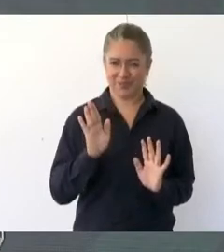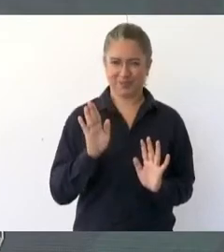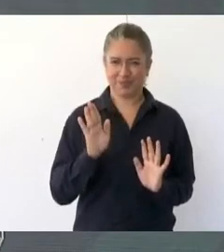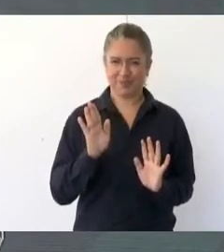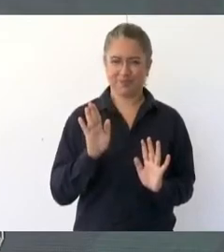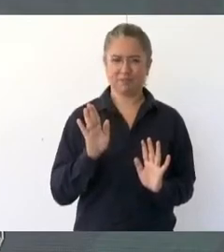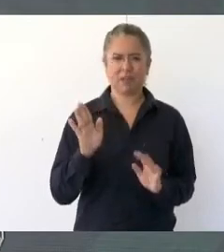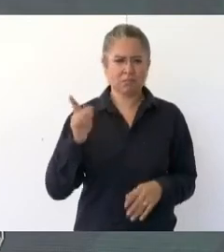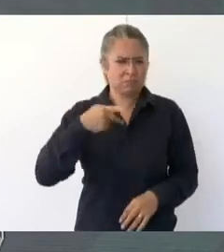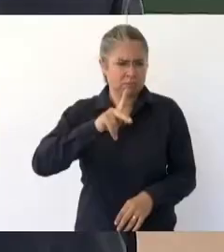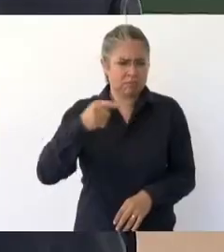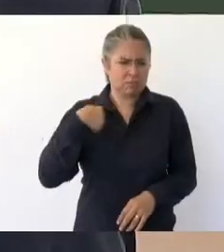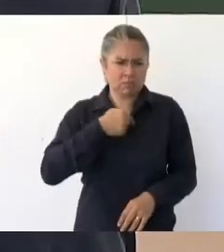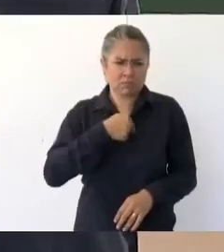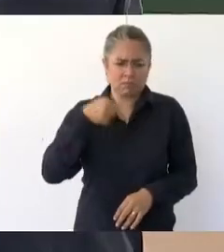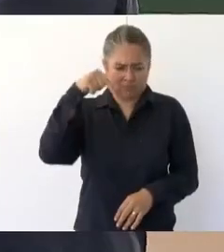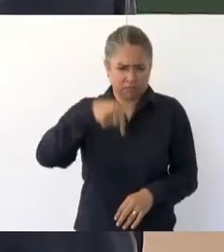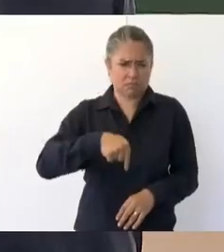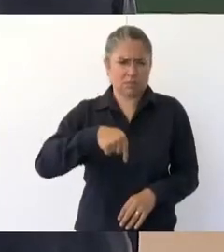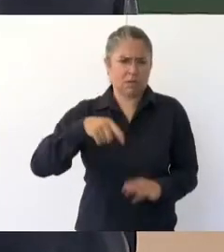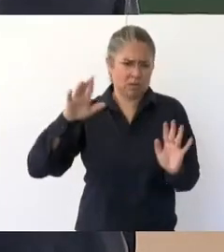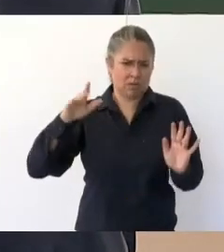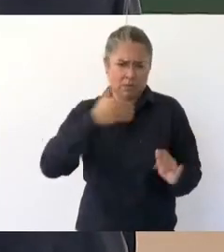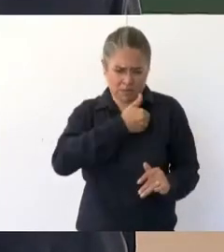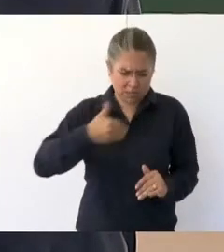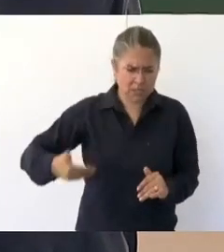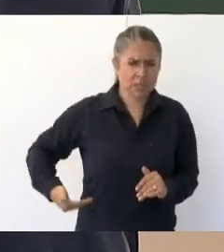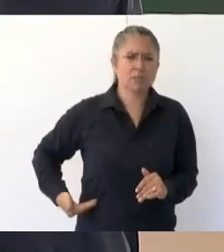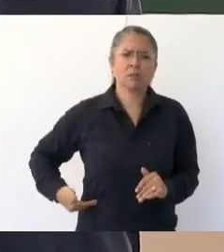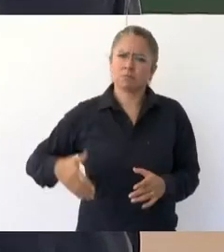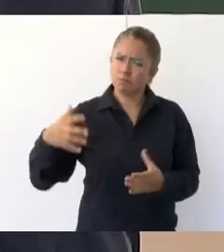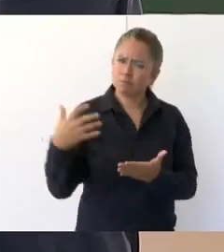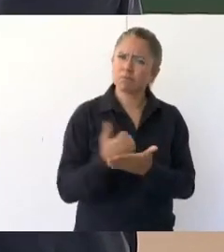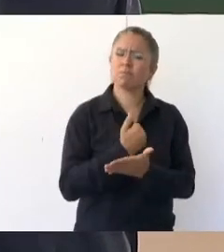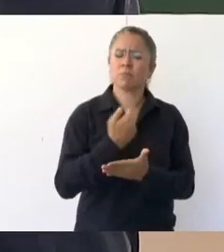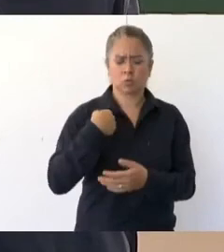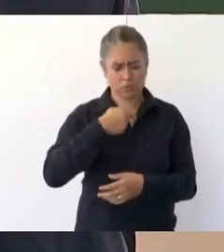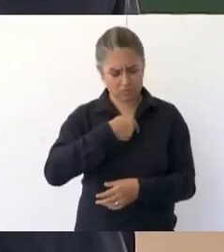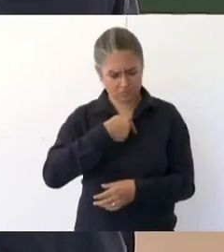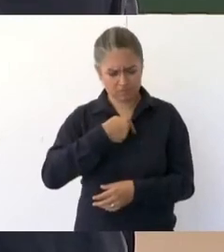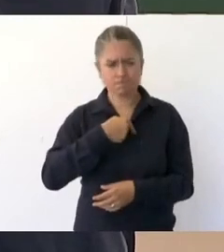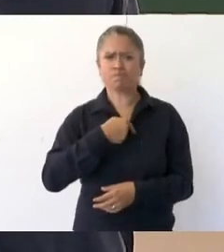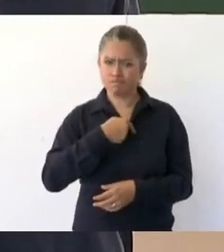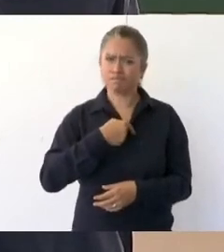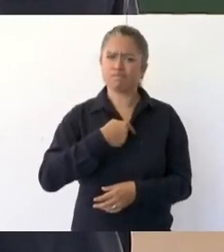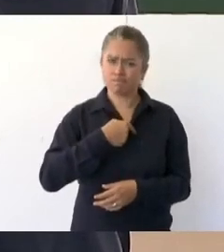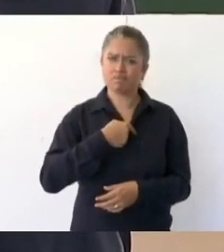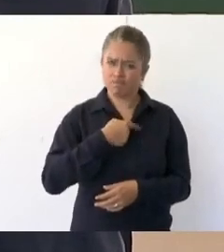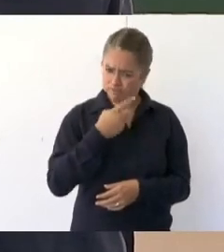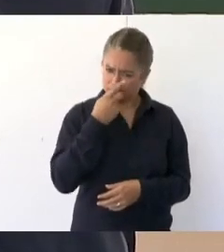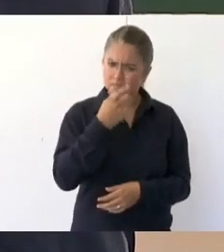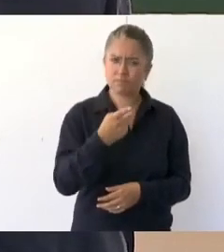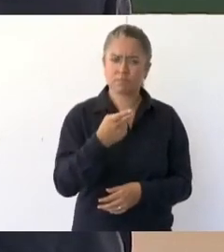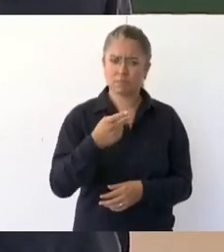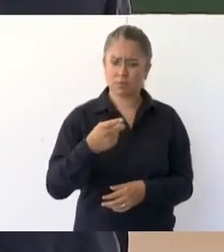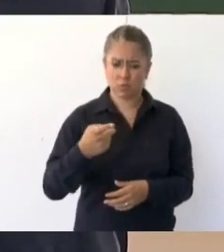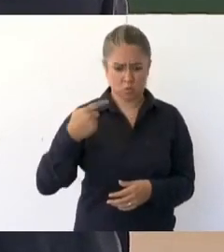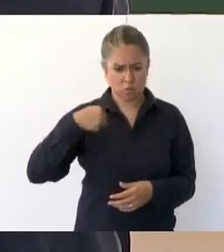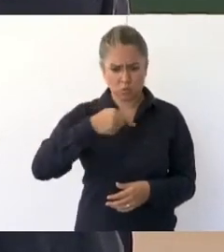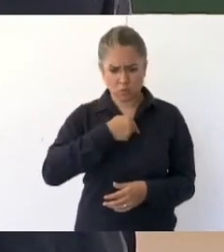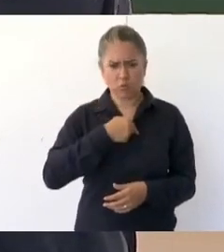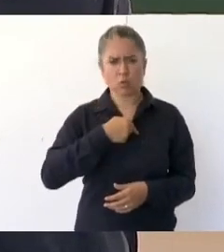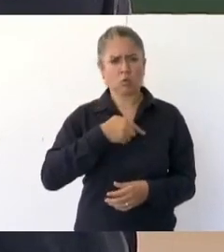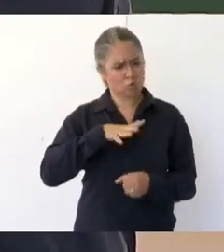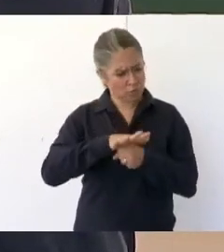que llegamos al gobierno dijimos vamos a ser autosuficientes en producción